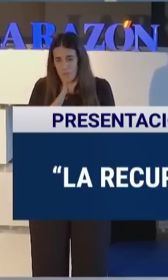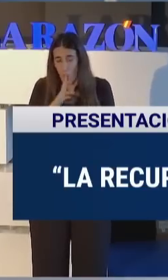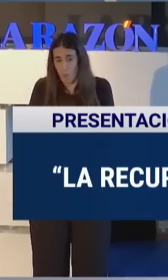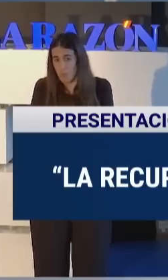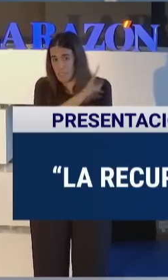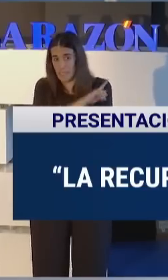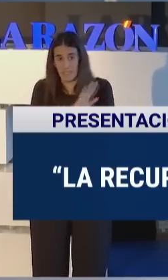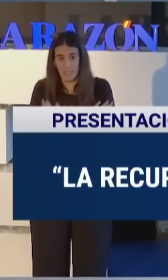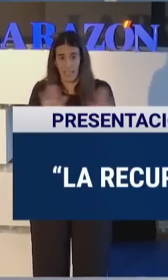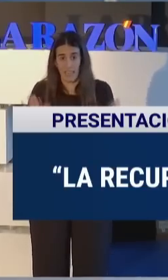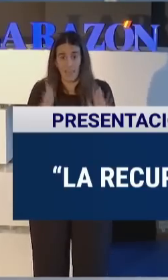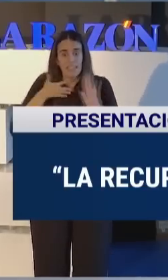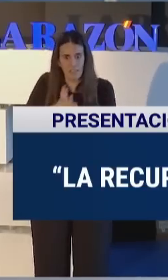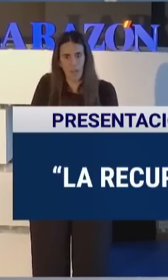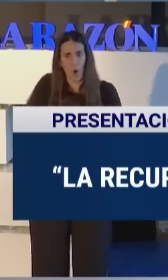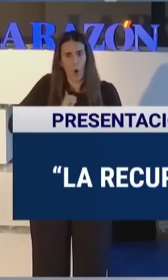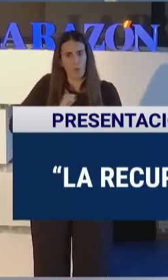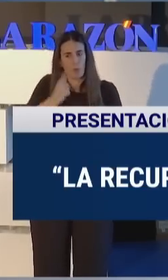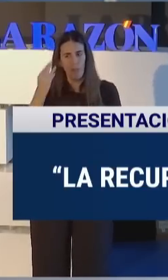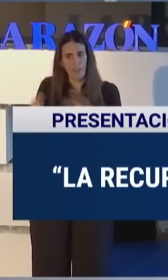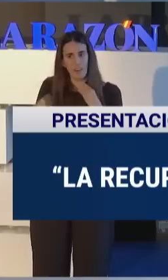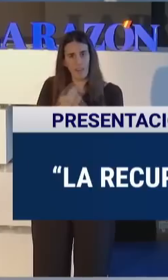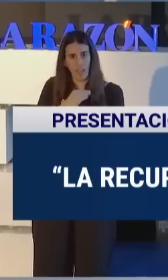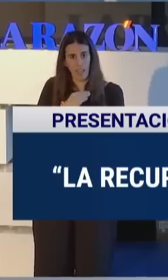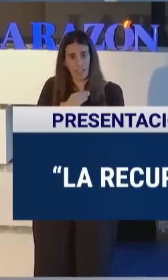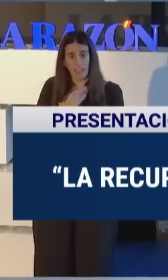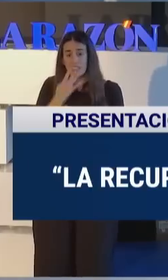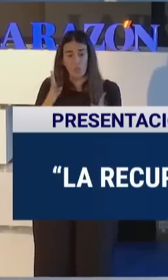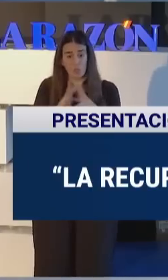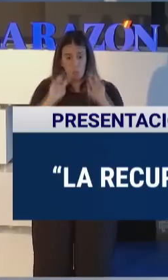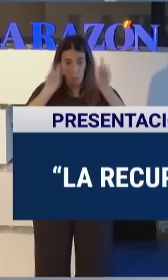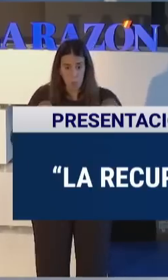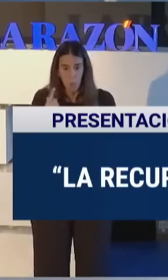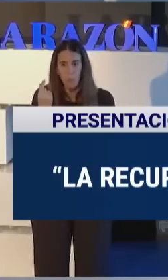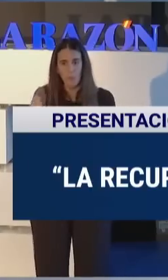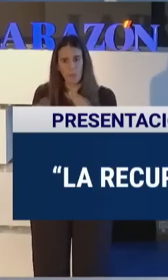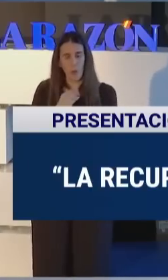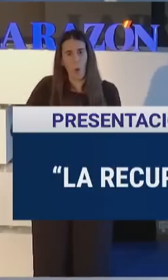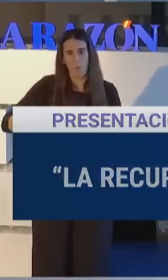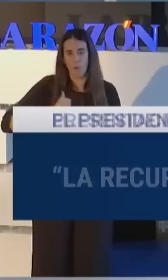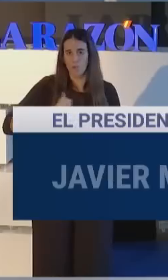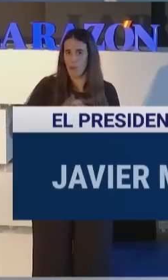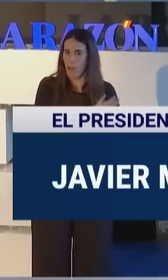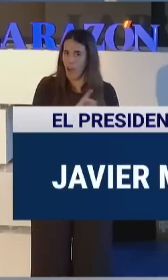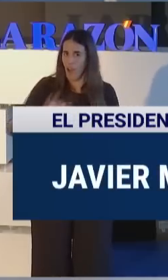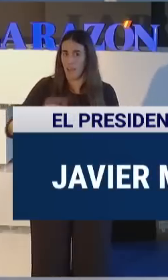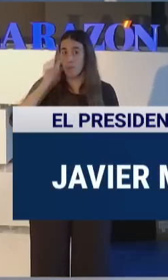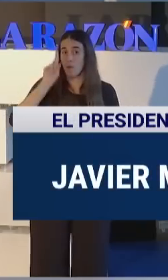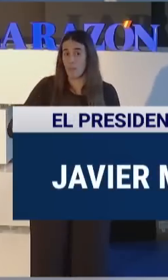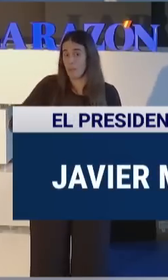digamos, o sea, hay oportunidades de inversión, aun cuando no hiciéramos nada. Y después hay otro elemento más, que es un